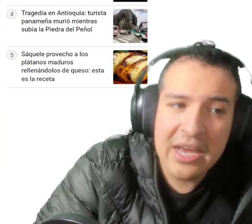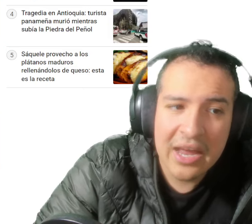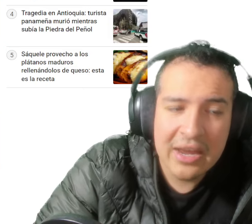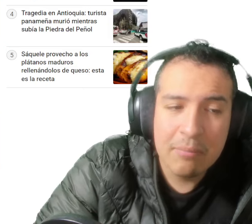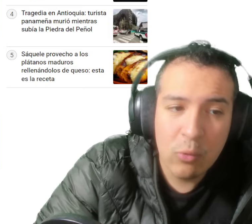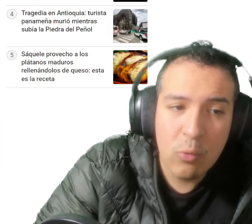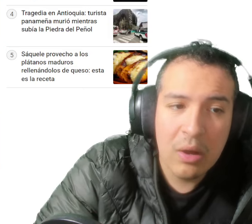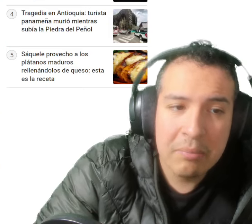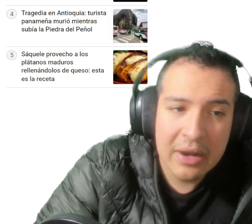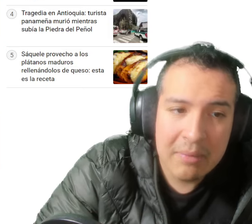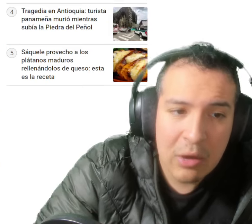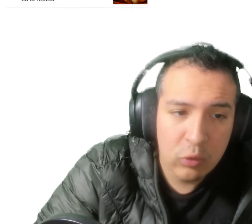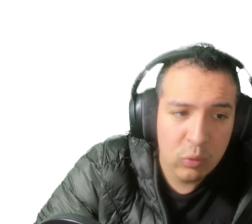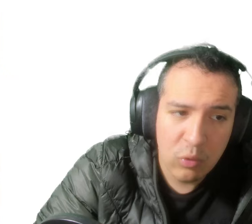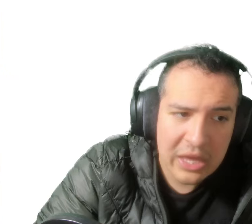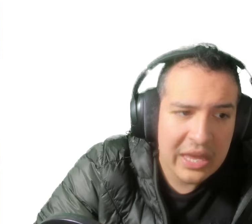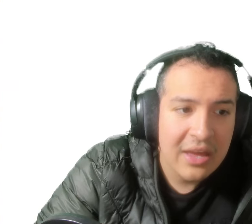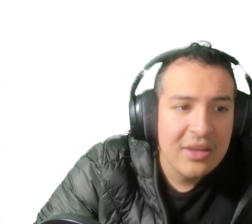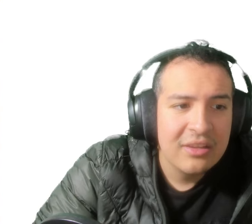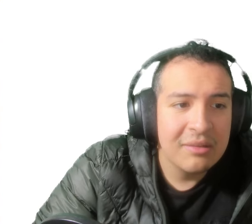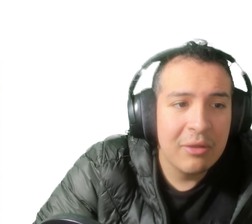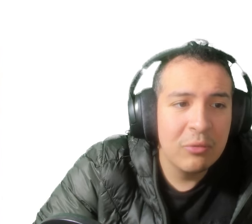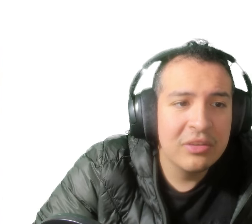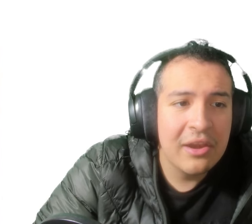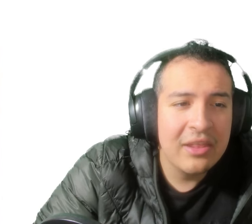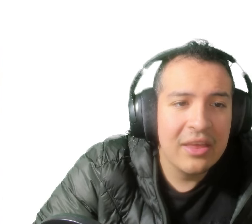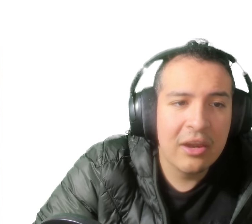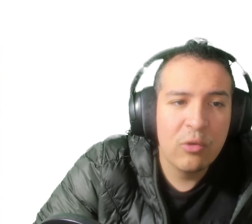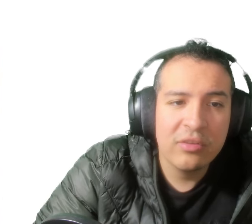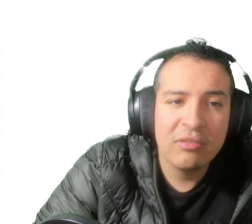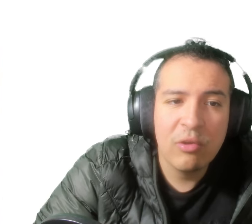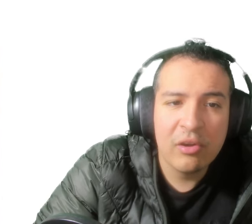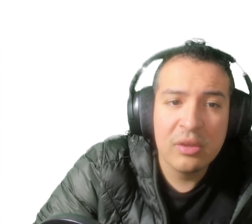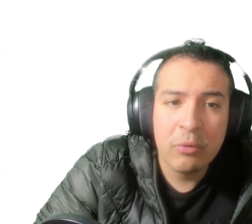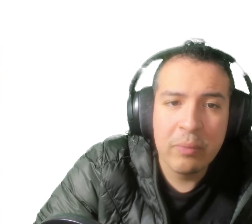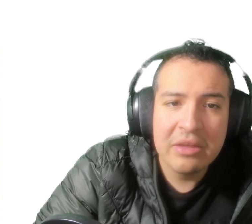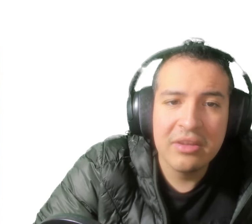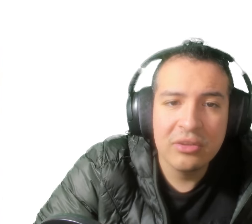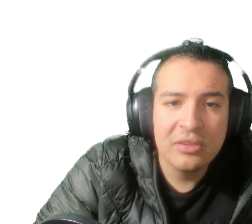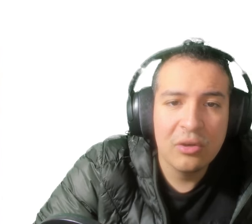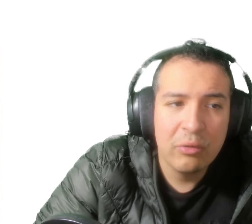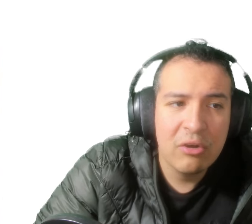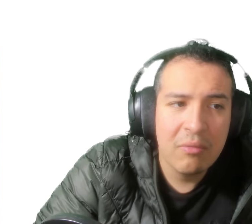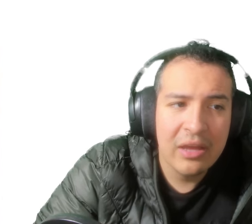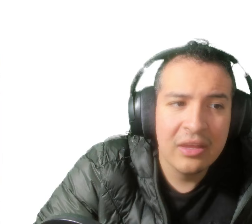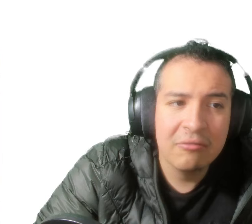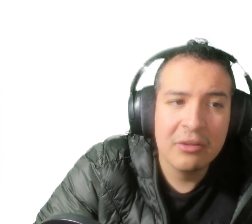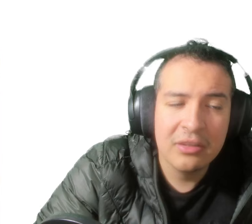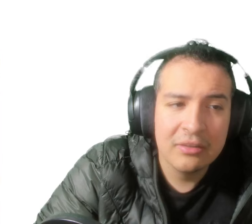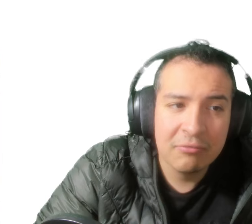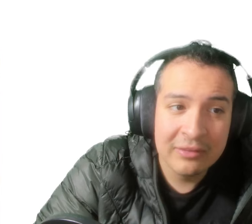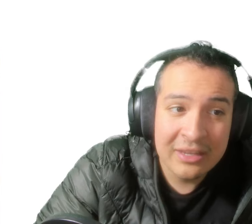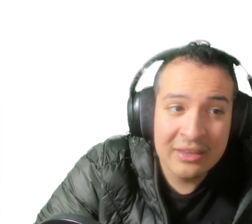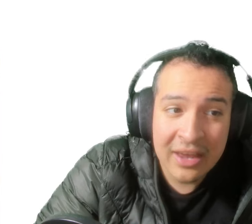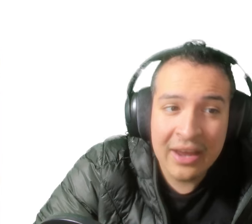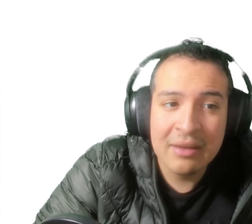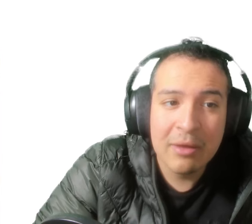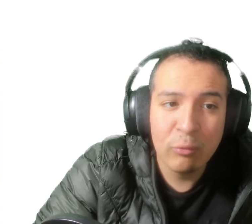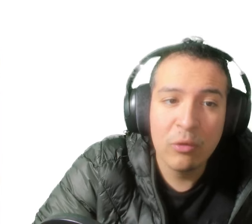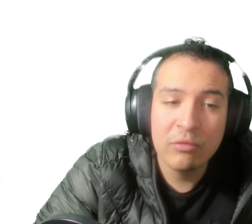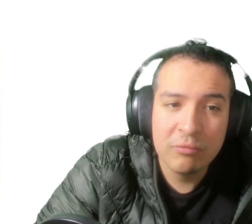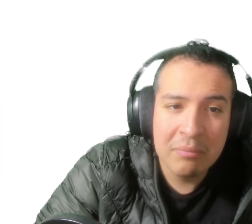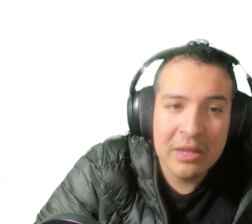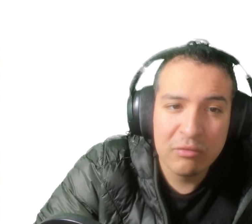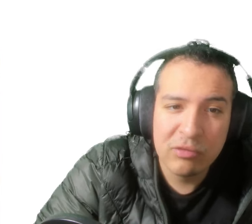dominicana Cuba Panamá o Turquía si maduro se rinde y reconoce su derrota por palisa Entonces el gobierno de biden facilitará que